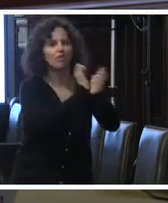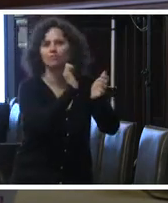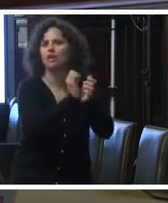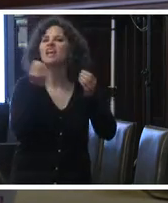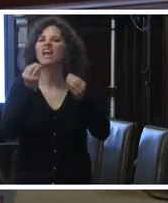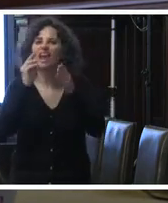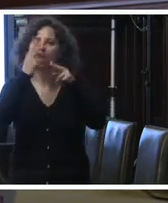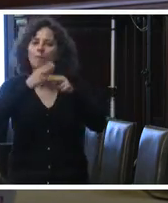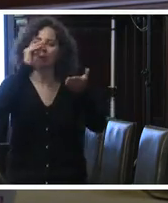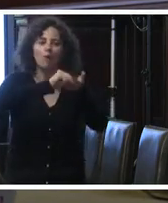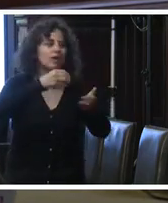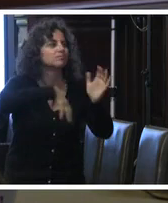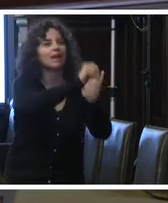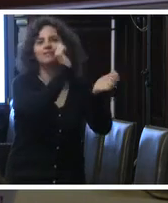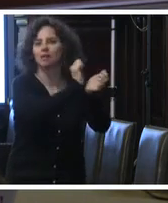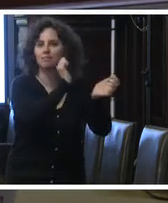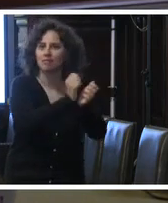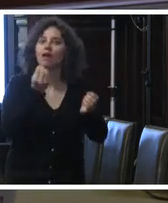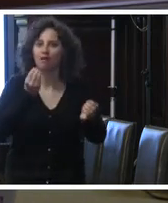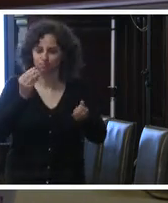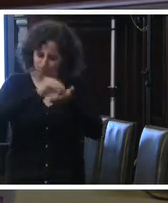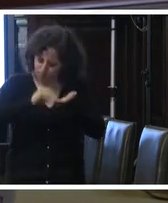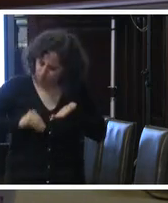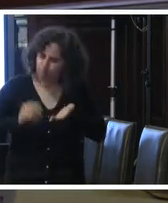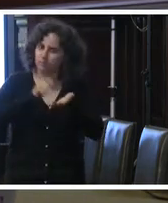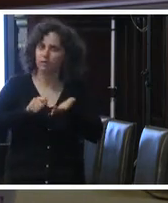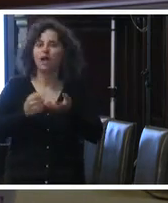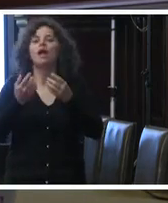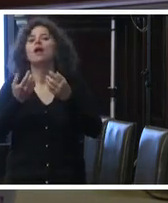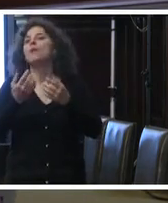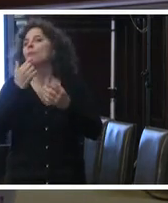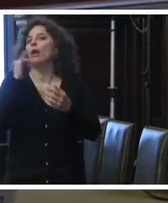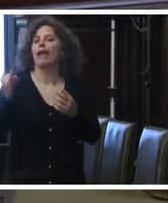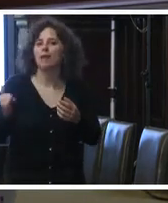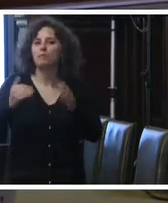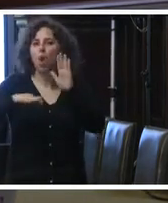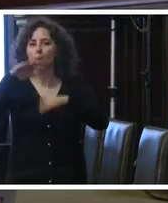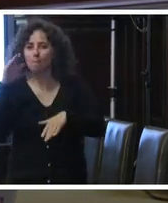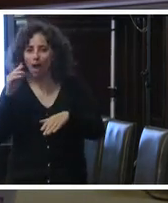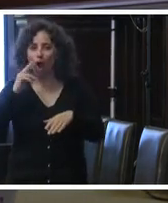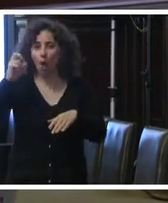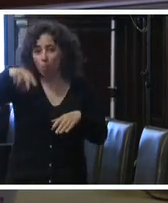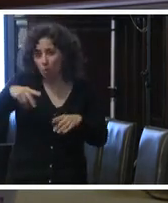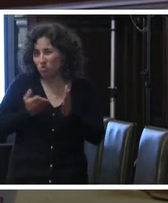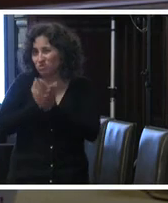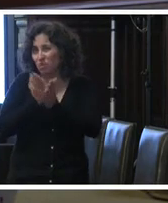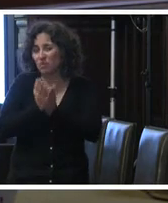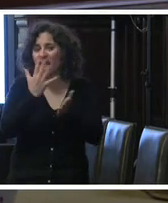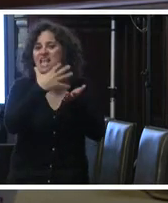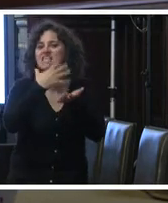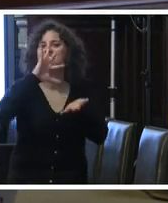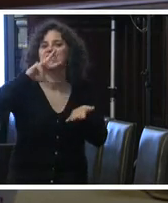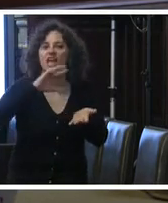qué tipos. Desde nuestra experiencia hemos encontrado que los tipos penales que más se utilizan es el